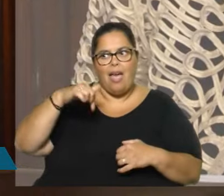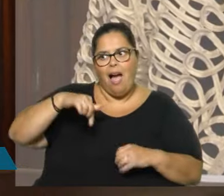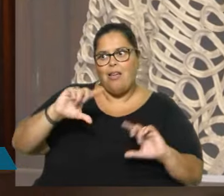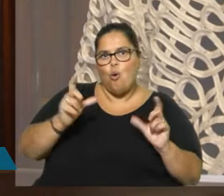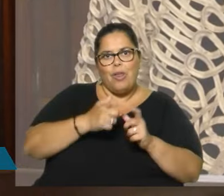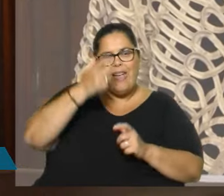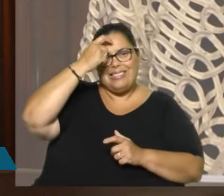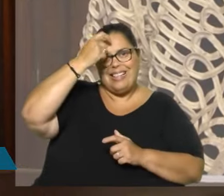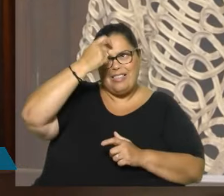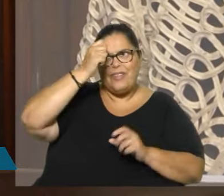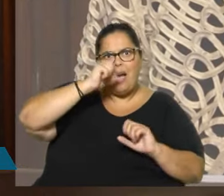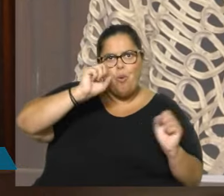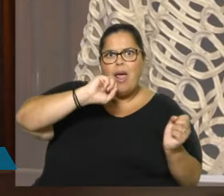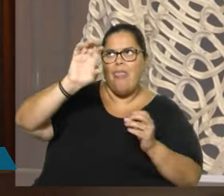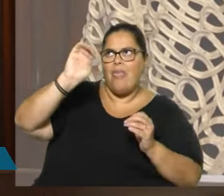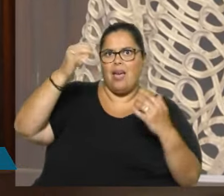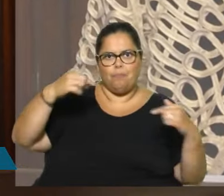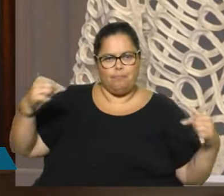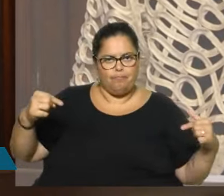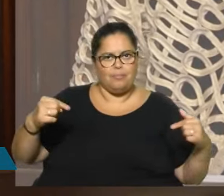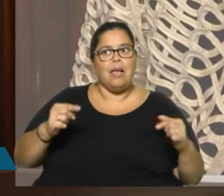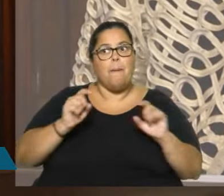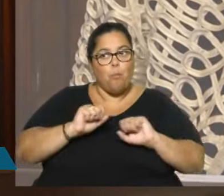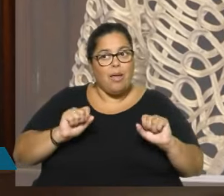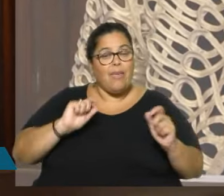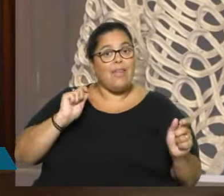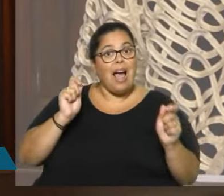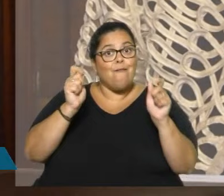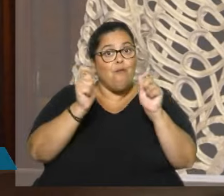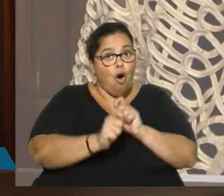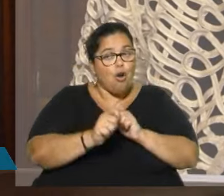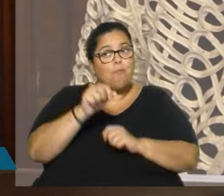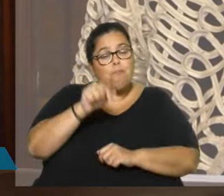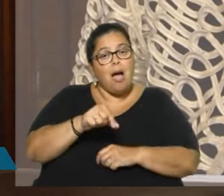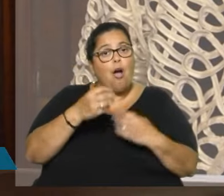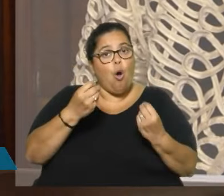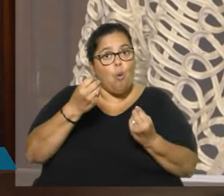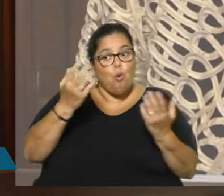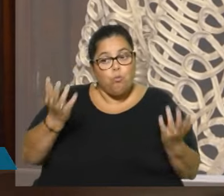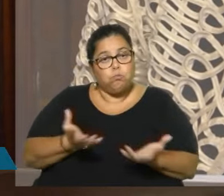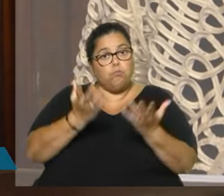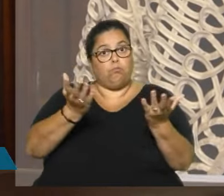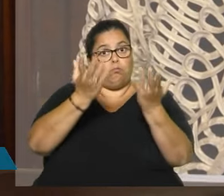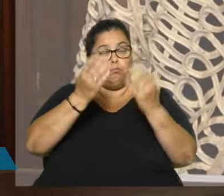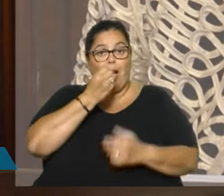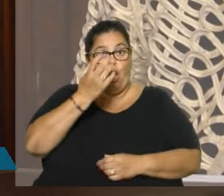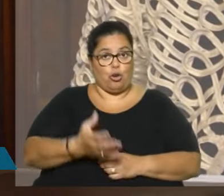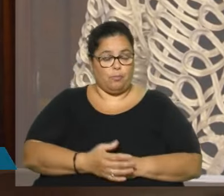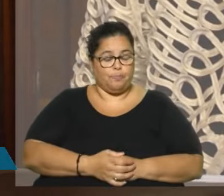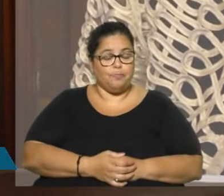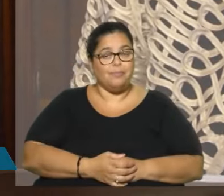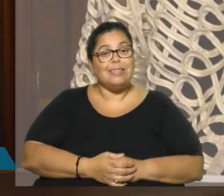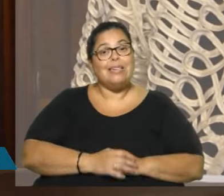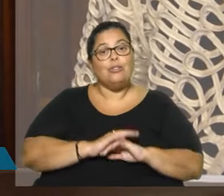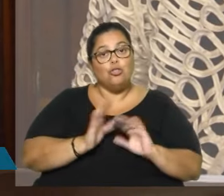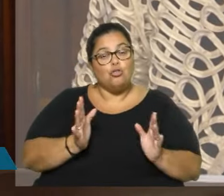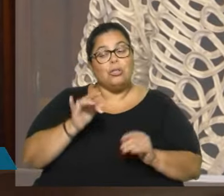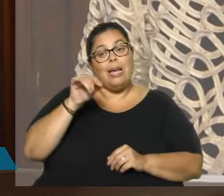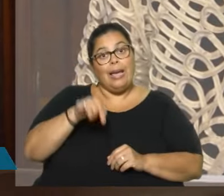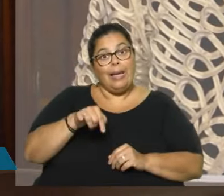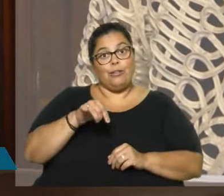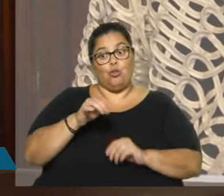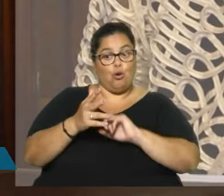científica pero que tiene el desafío de transformar esto en un sector económicamente pujante todo esto Entonces